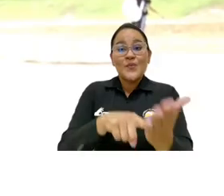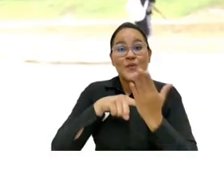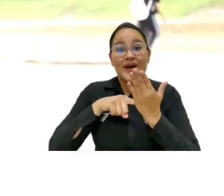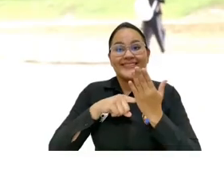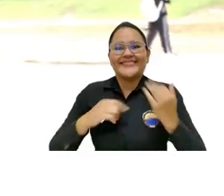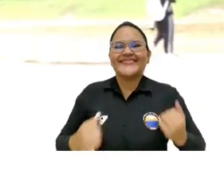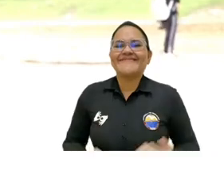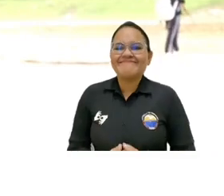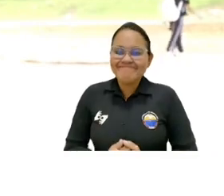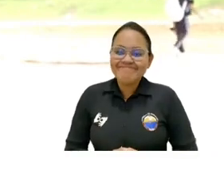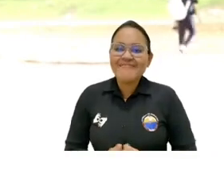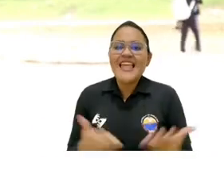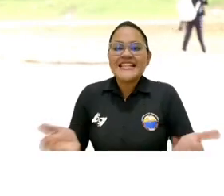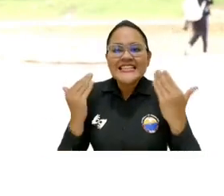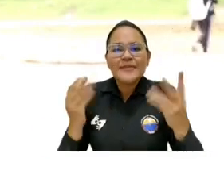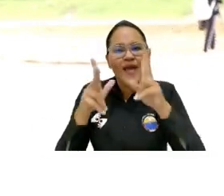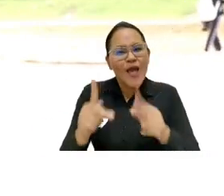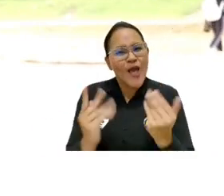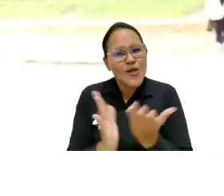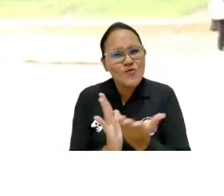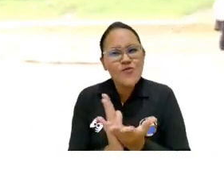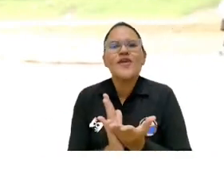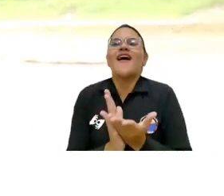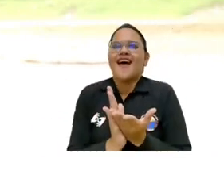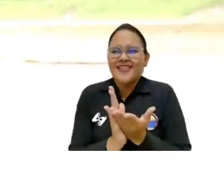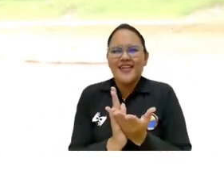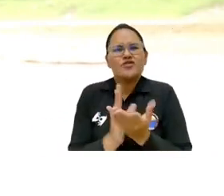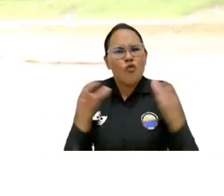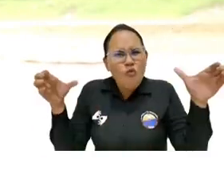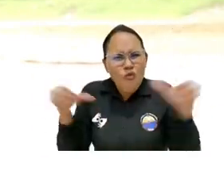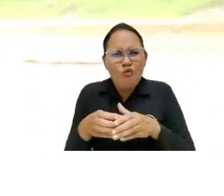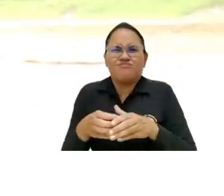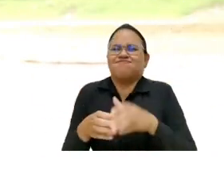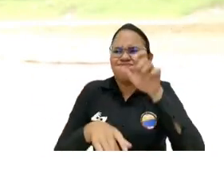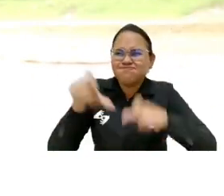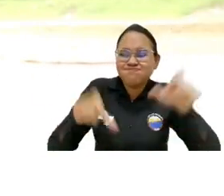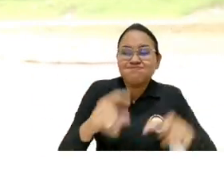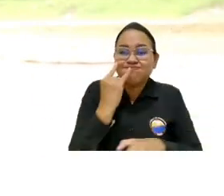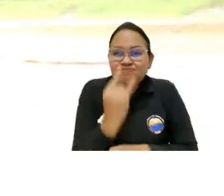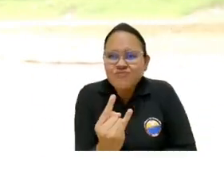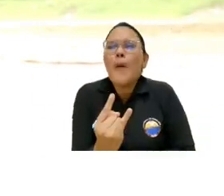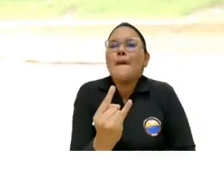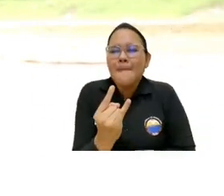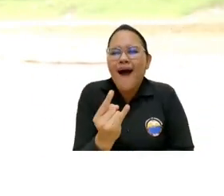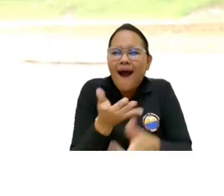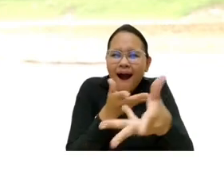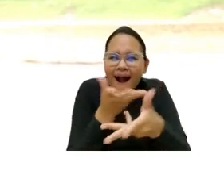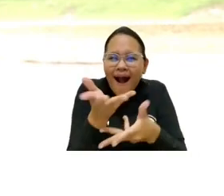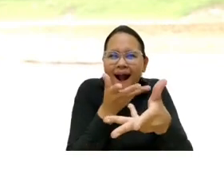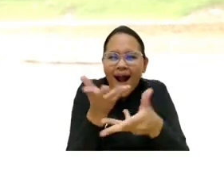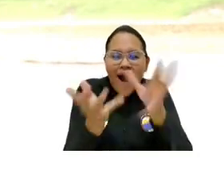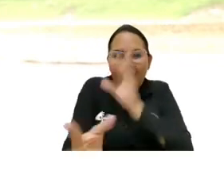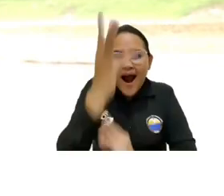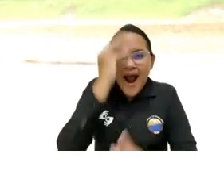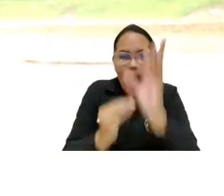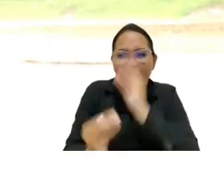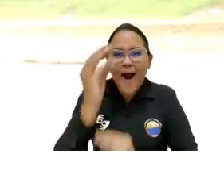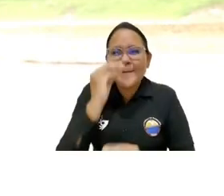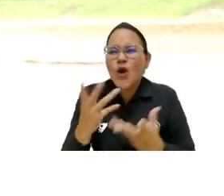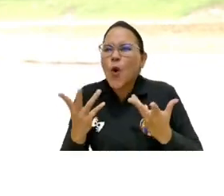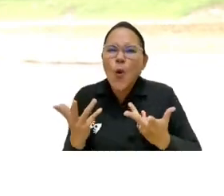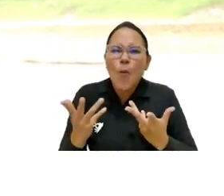transmedia. Este tipo de espacio lo que permite es el acercamiento de los estudiantes y de todo ese grupo de personas que esté interesada